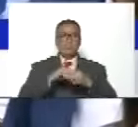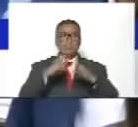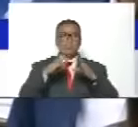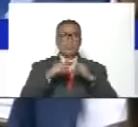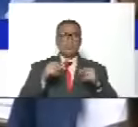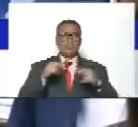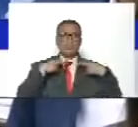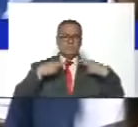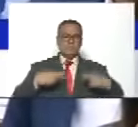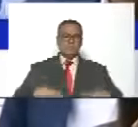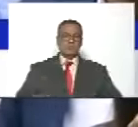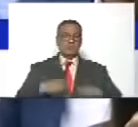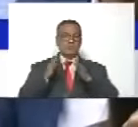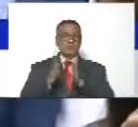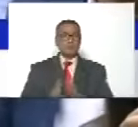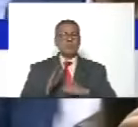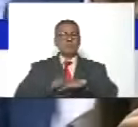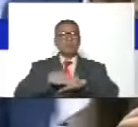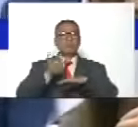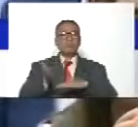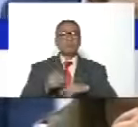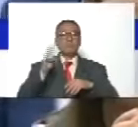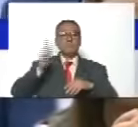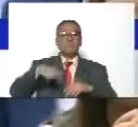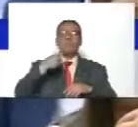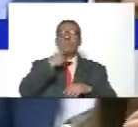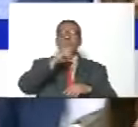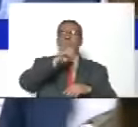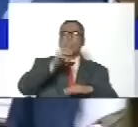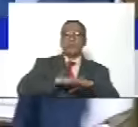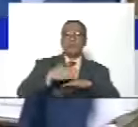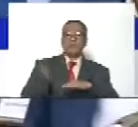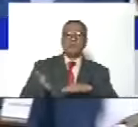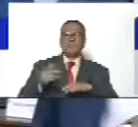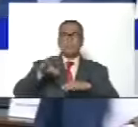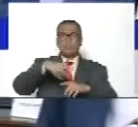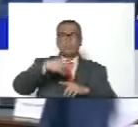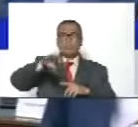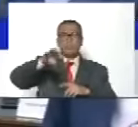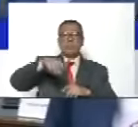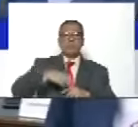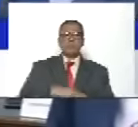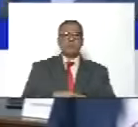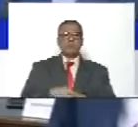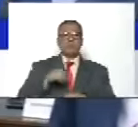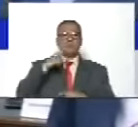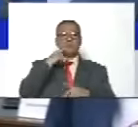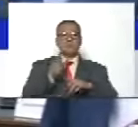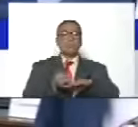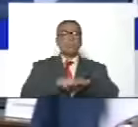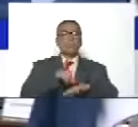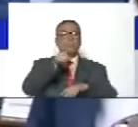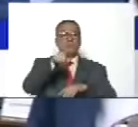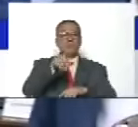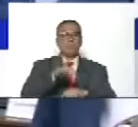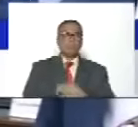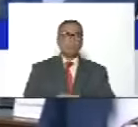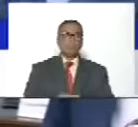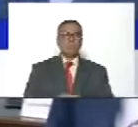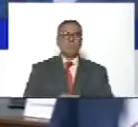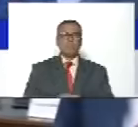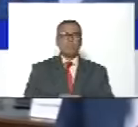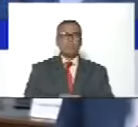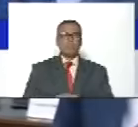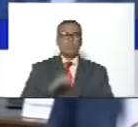toda la humanidad. Por eso, nunca preguntes por quién doblan las campanas. Doblan por ti.